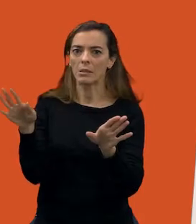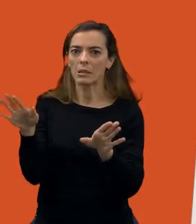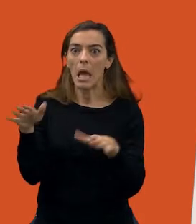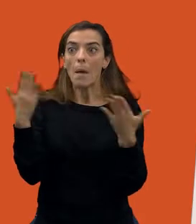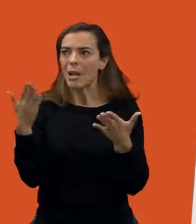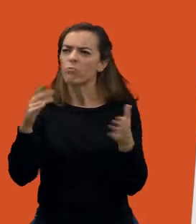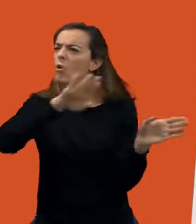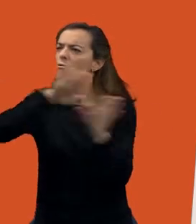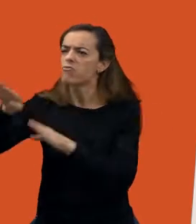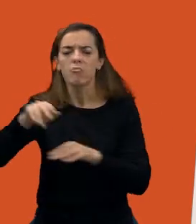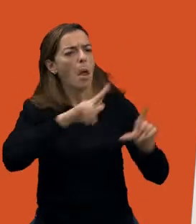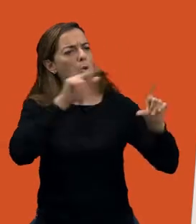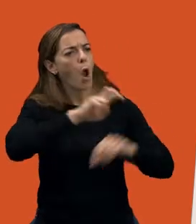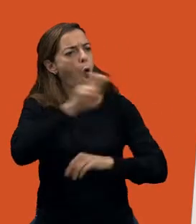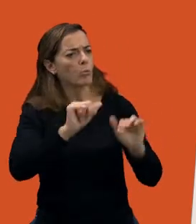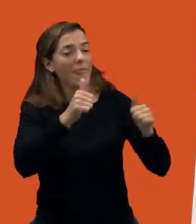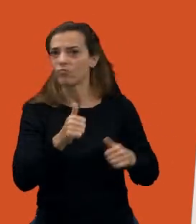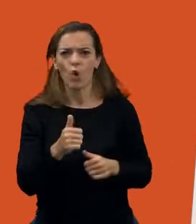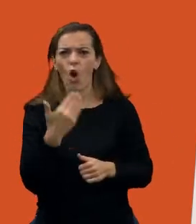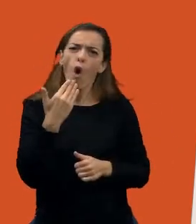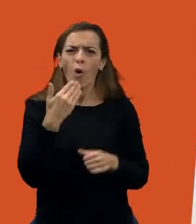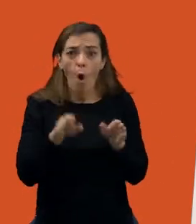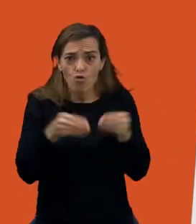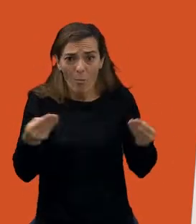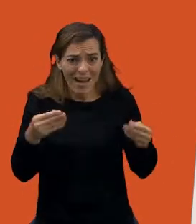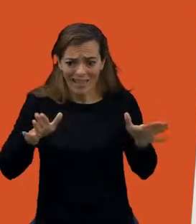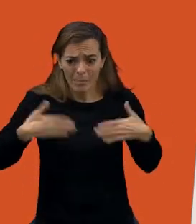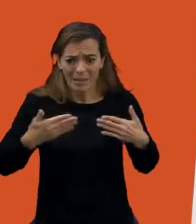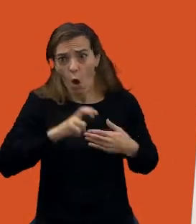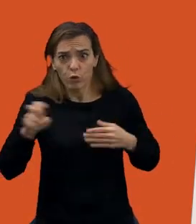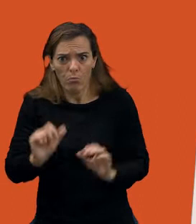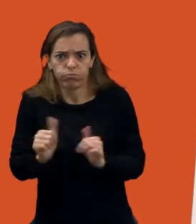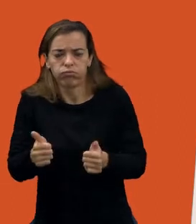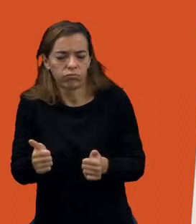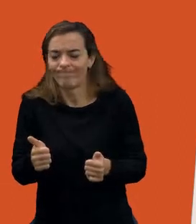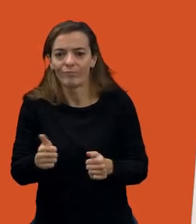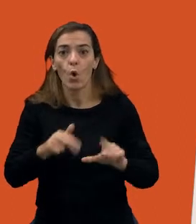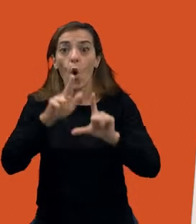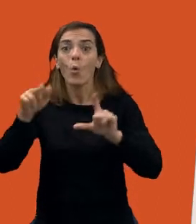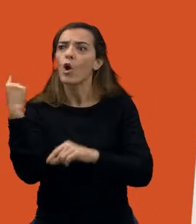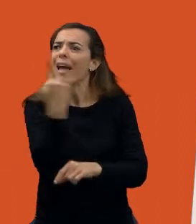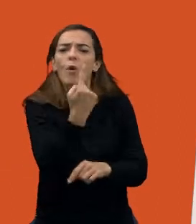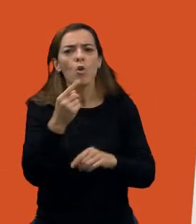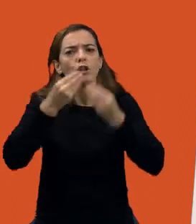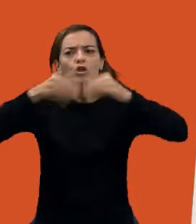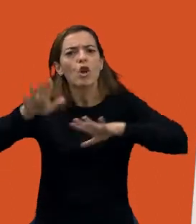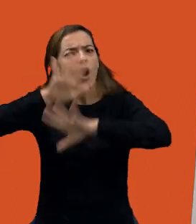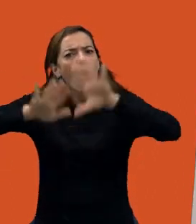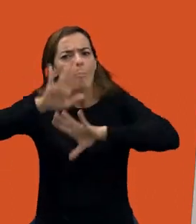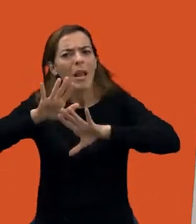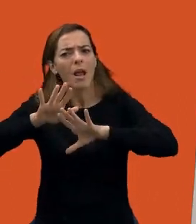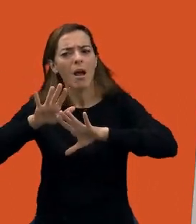mirándolo, pero no hago eso, dar la vuelta y coger otro, porque es que sería como empezar otra novela de golpe. Cada cuadro es una historia compleja en sí